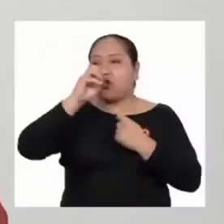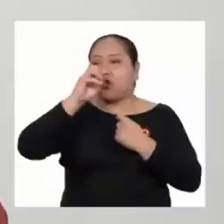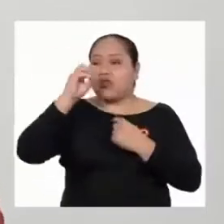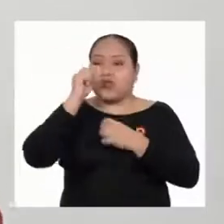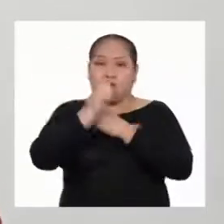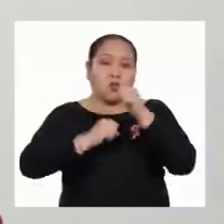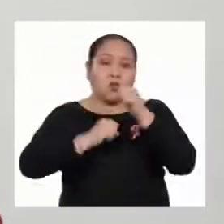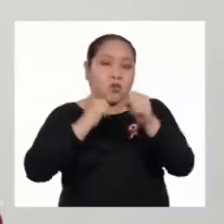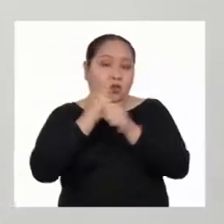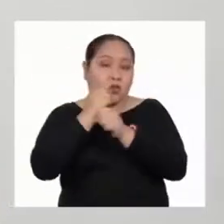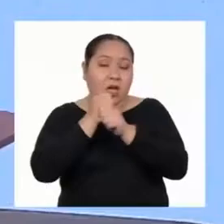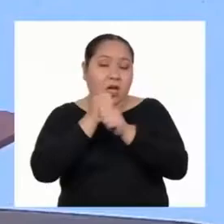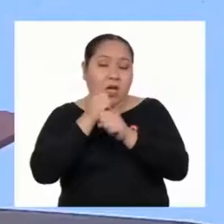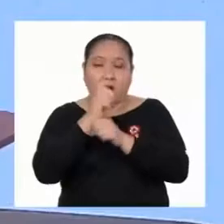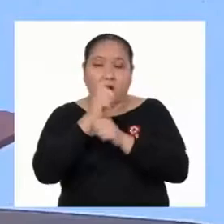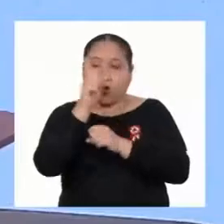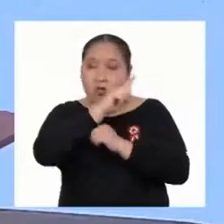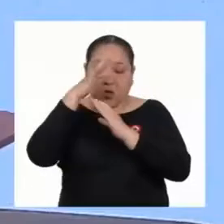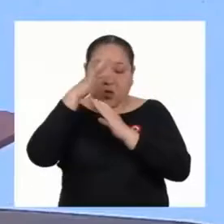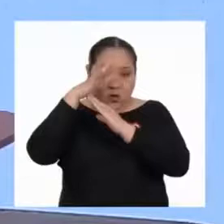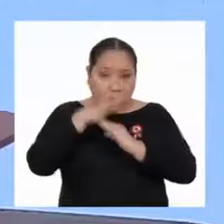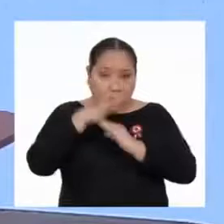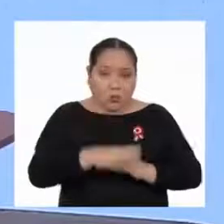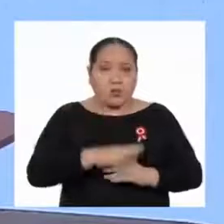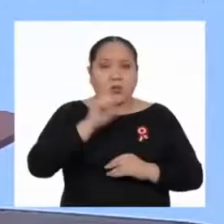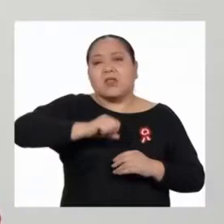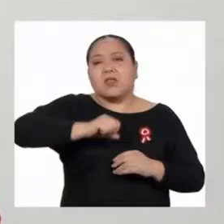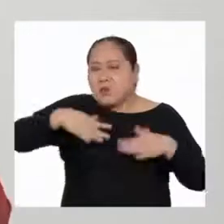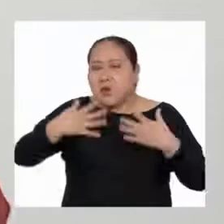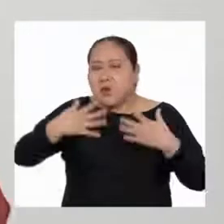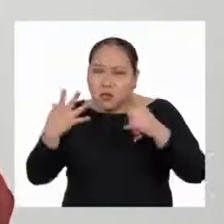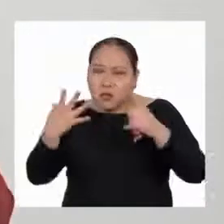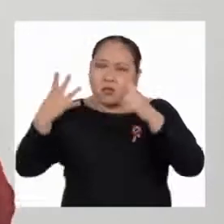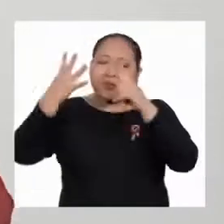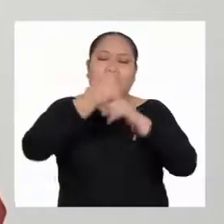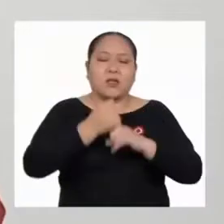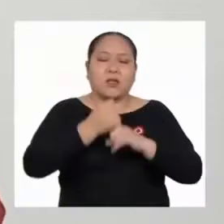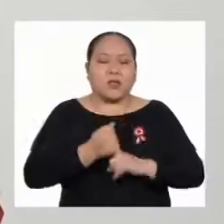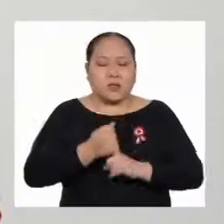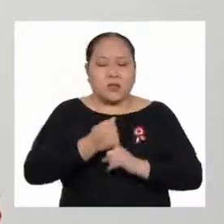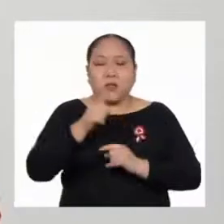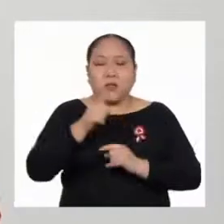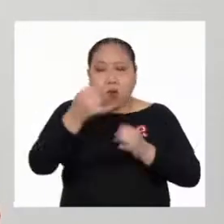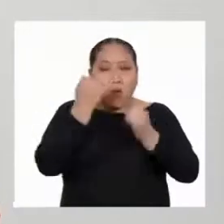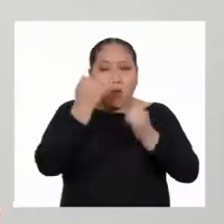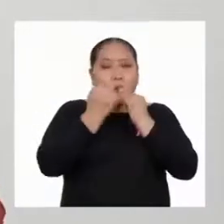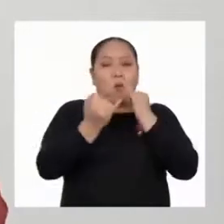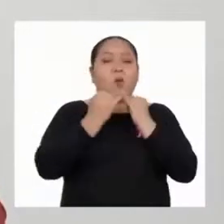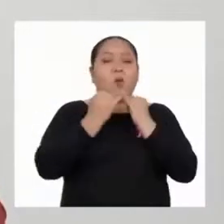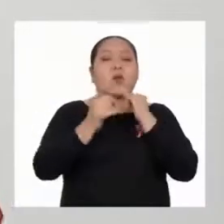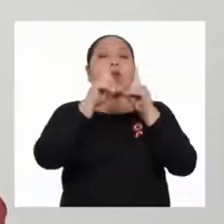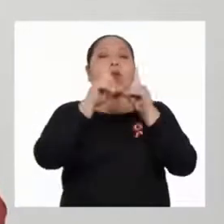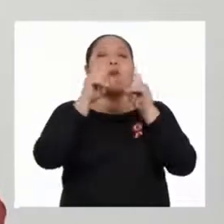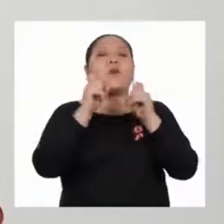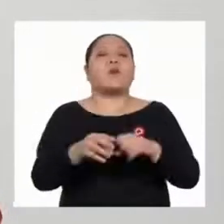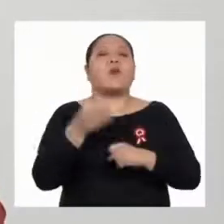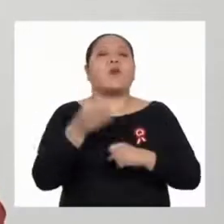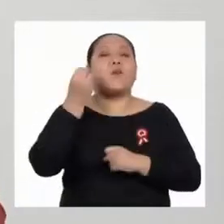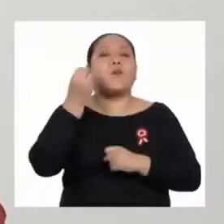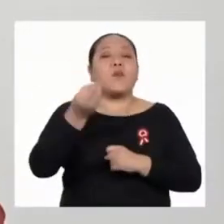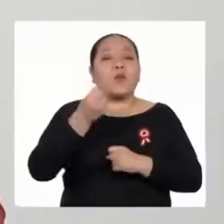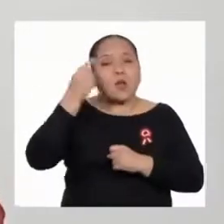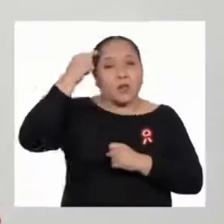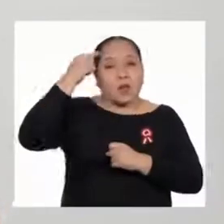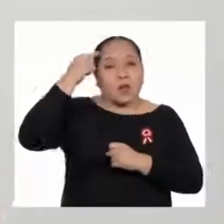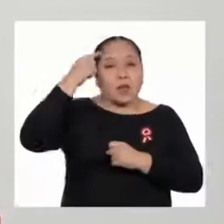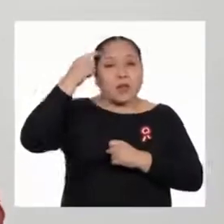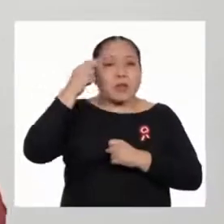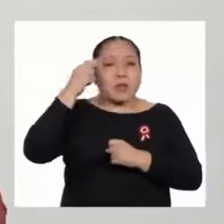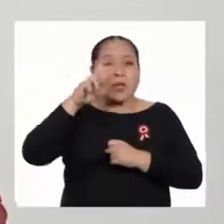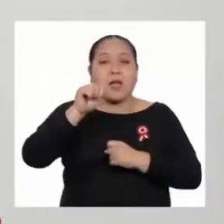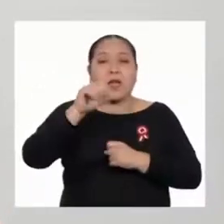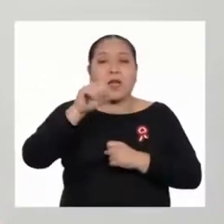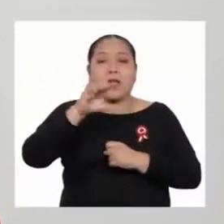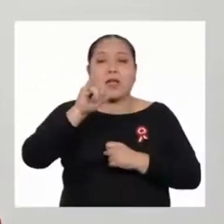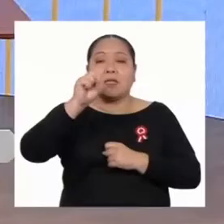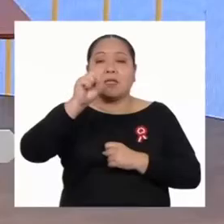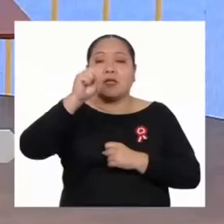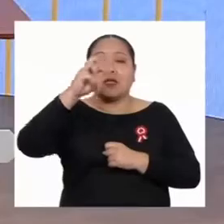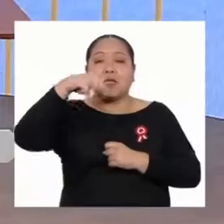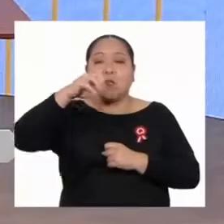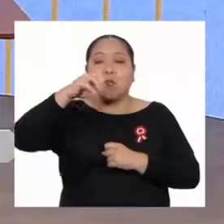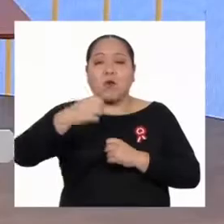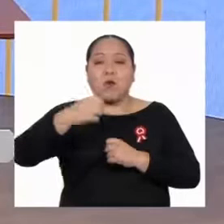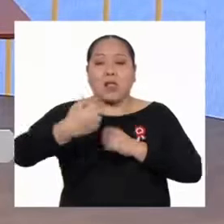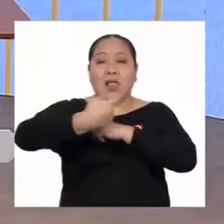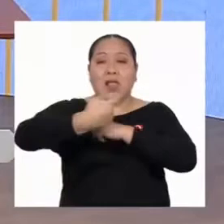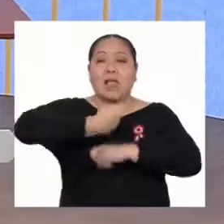discriminación se puede hacer realidad. Sí la hacemos, ¿no? Les hago una última pregunta. ¿Por qué creen que el racismo afecta la confianza en uno